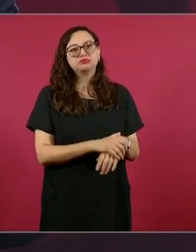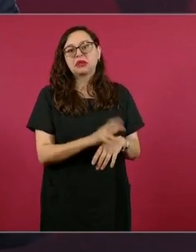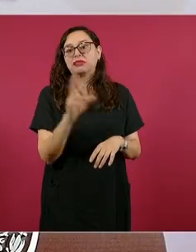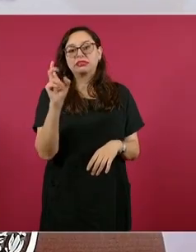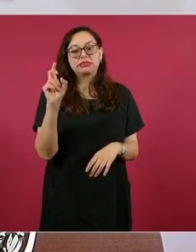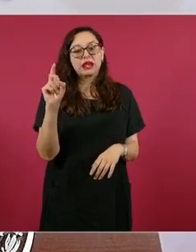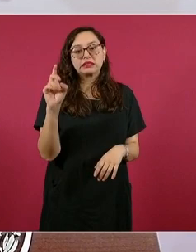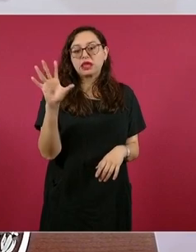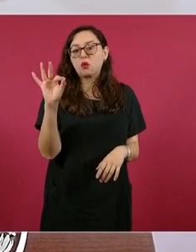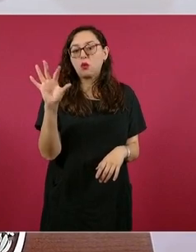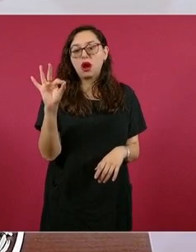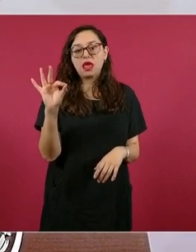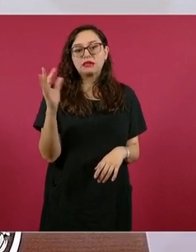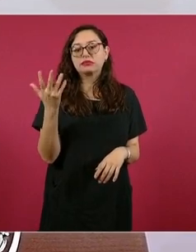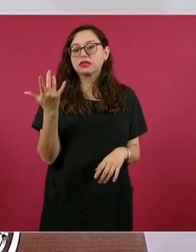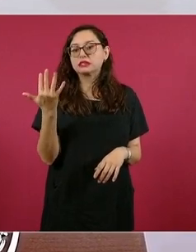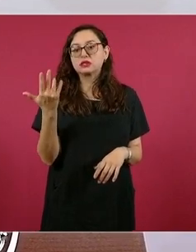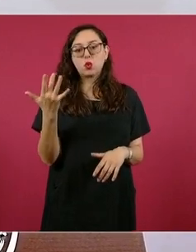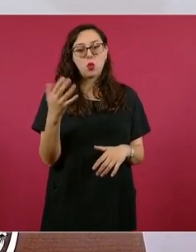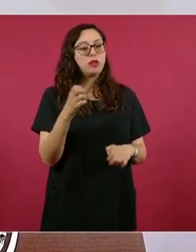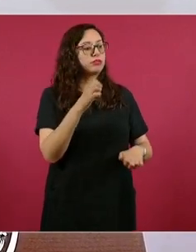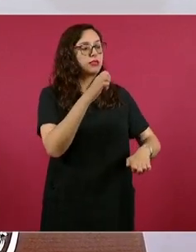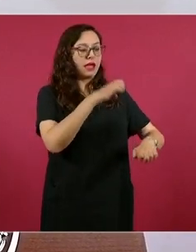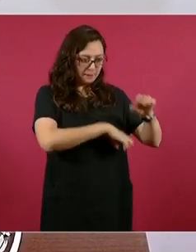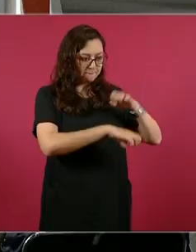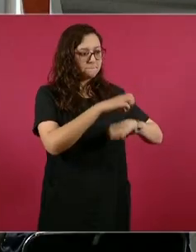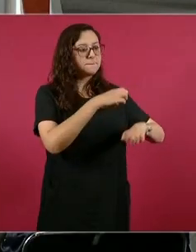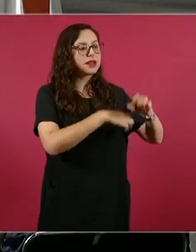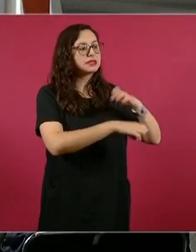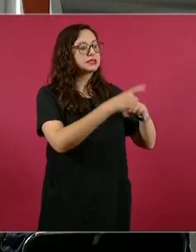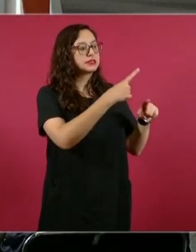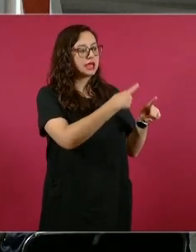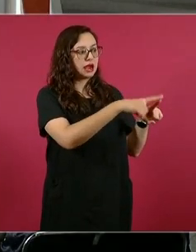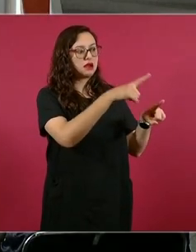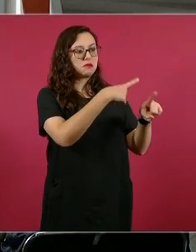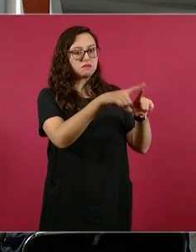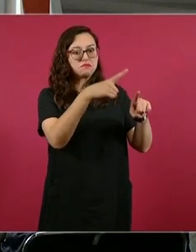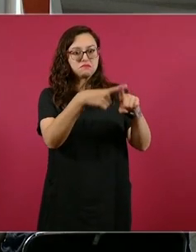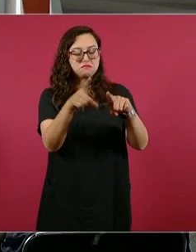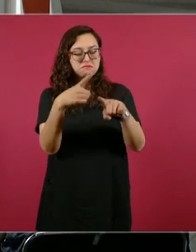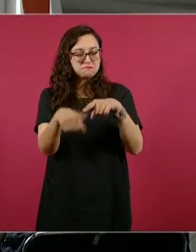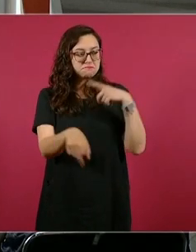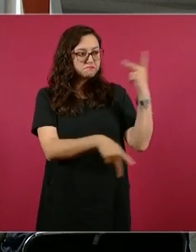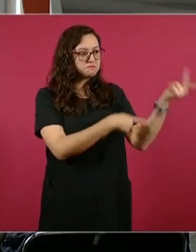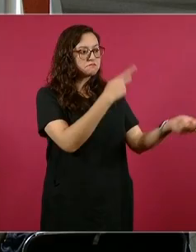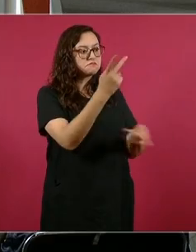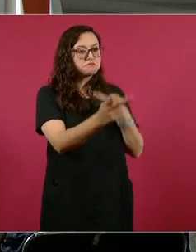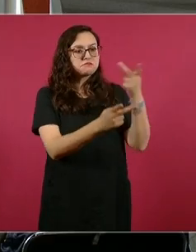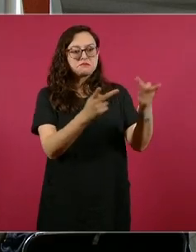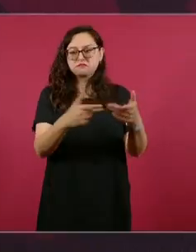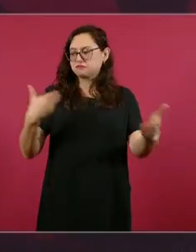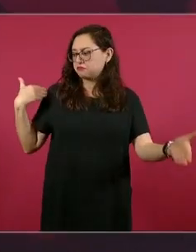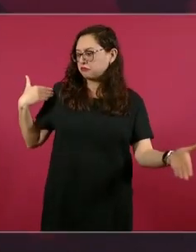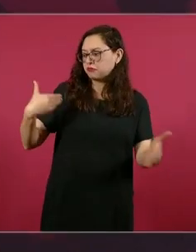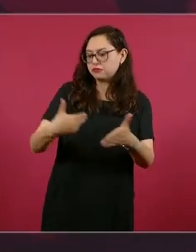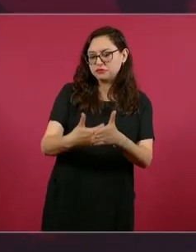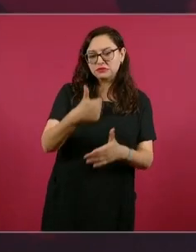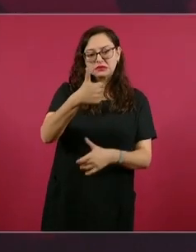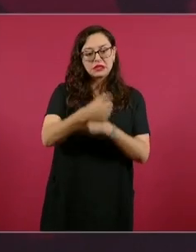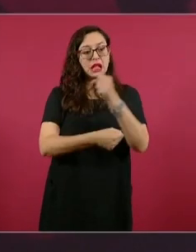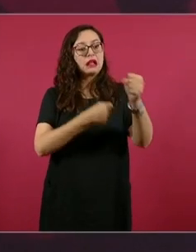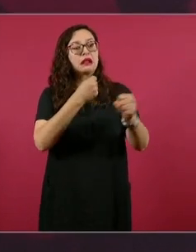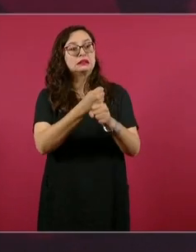30, 40, 50 empresarios más importantes de México sobre cómo les ha